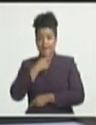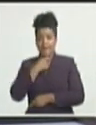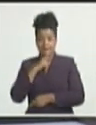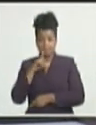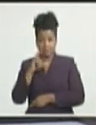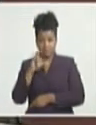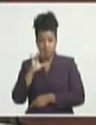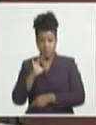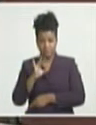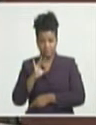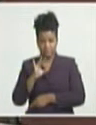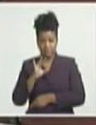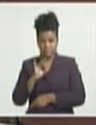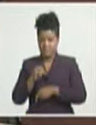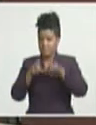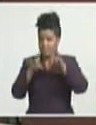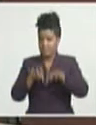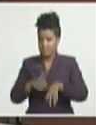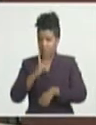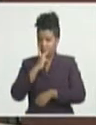ideológica.